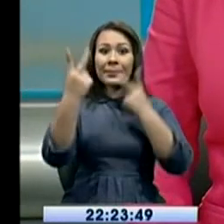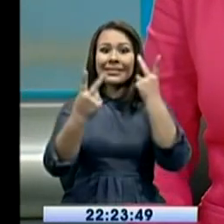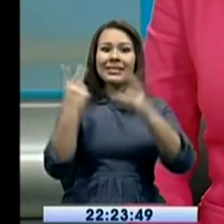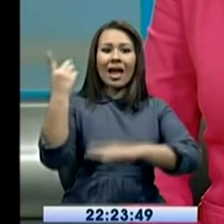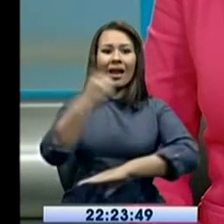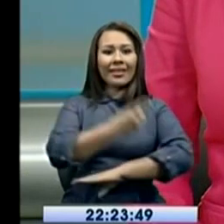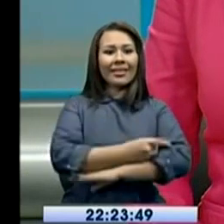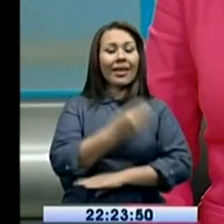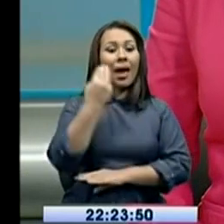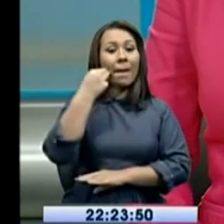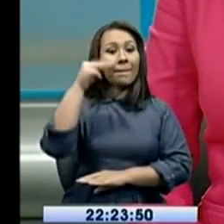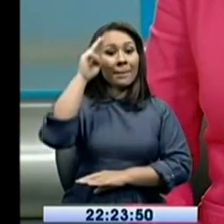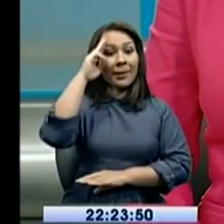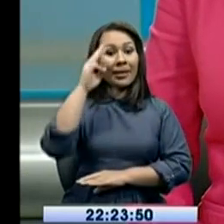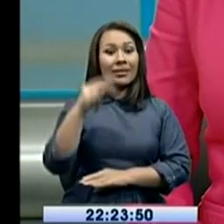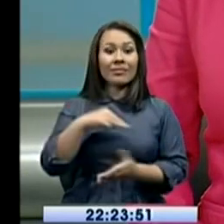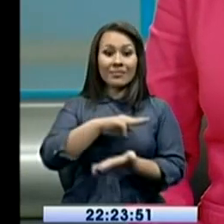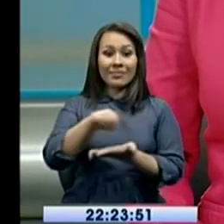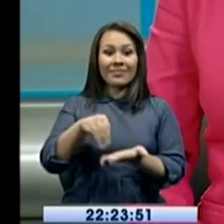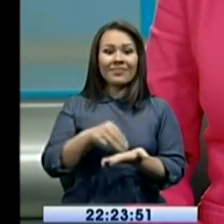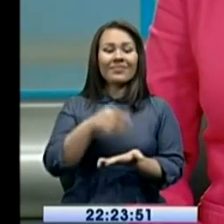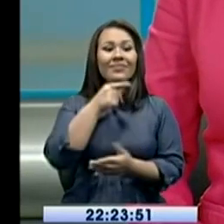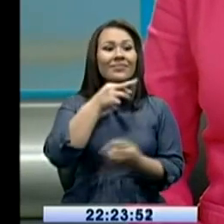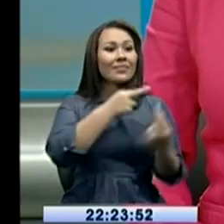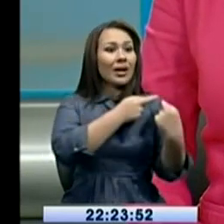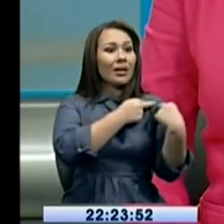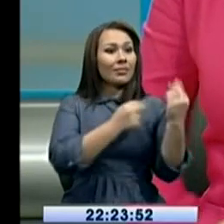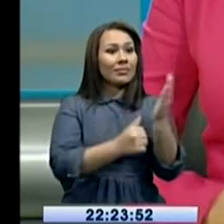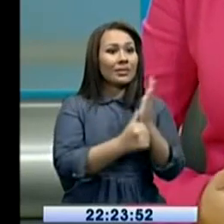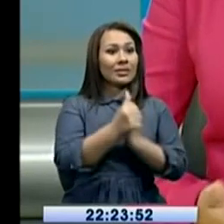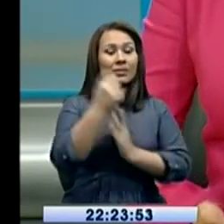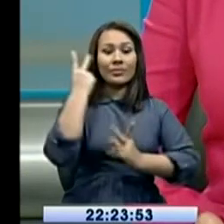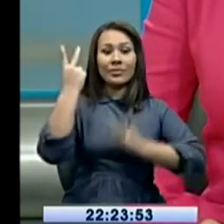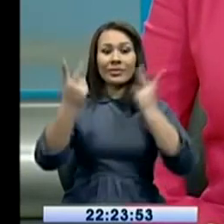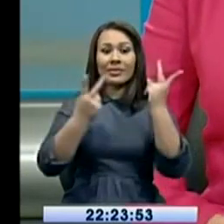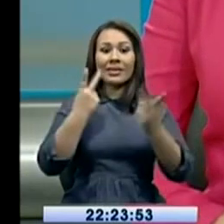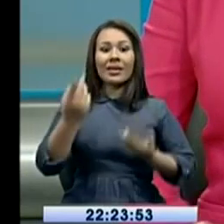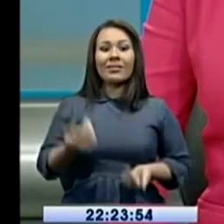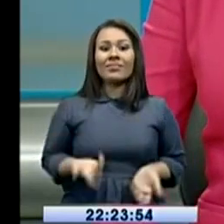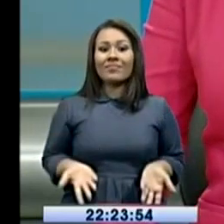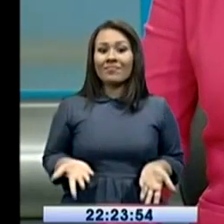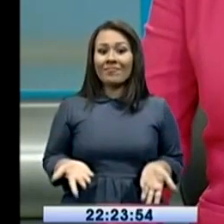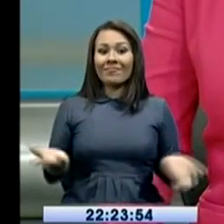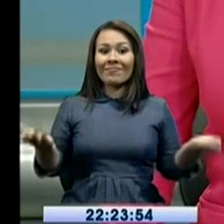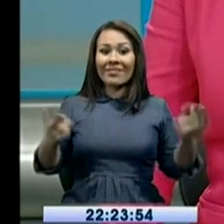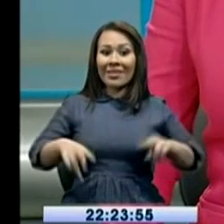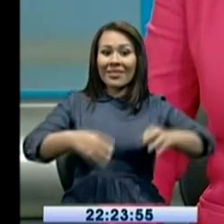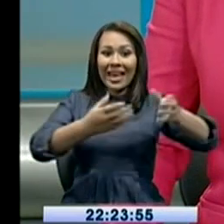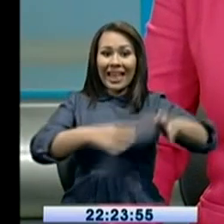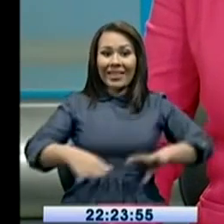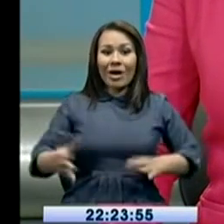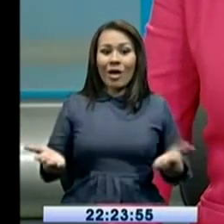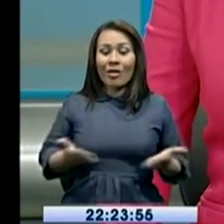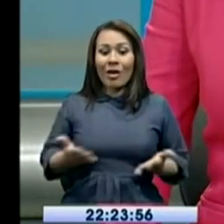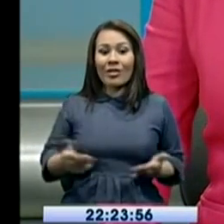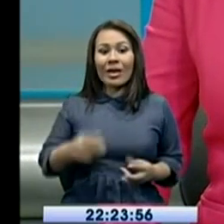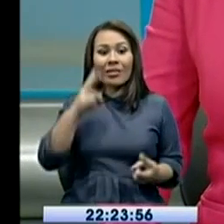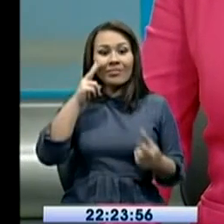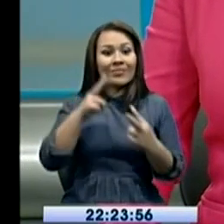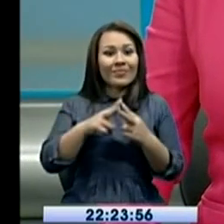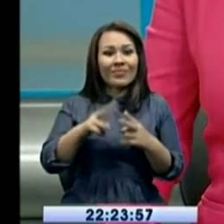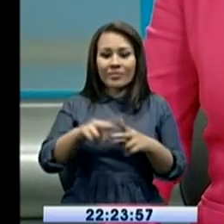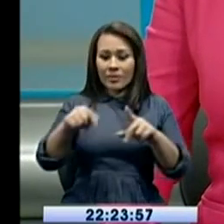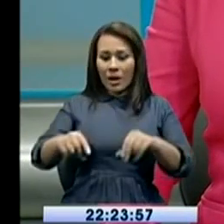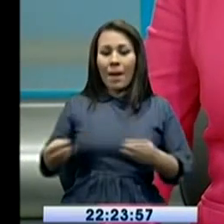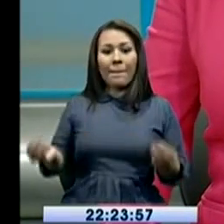Día de la Madre en Manabí que organiza el Ministerio de Turismo. La iniciativa es una de las acciones que se llevan a cabo para reactivar